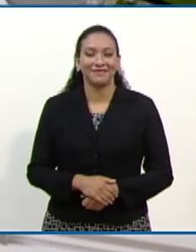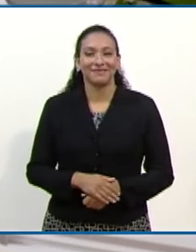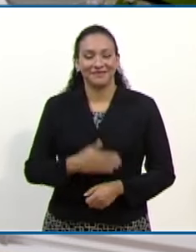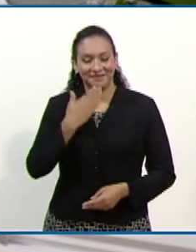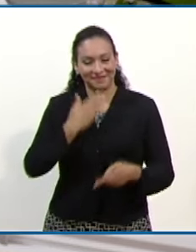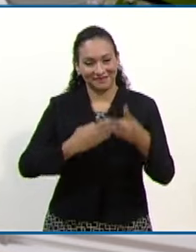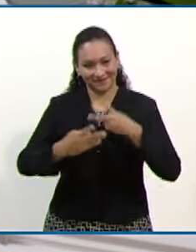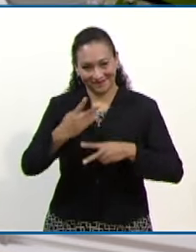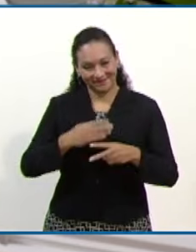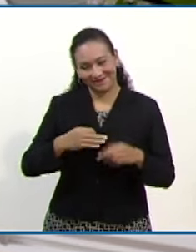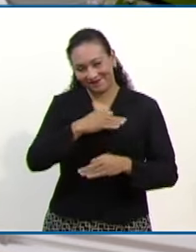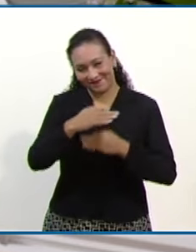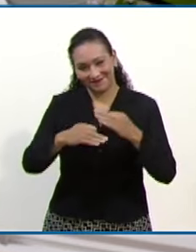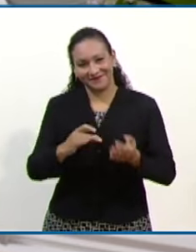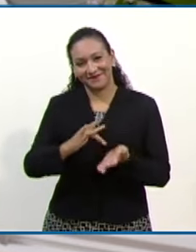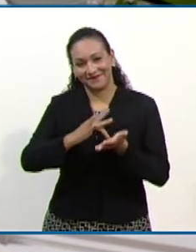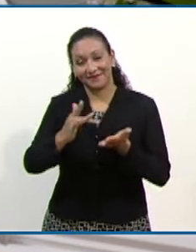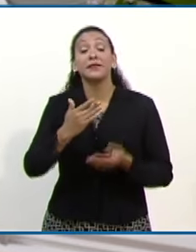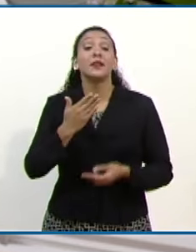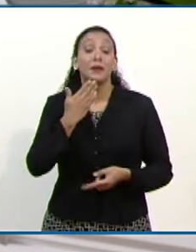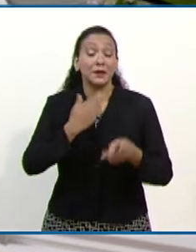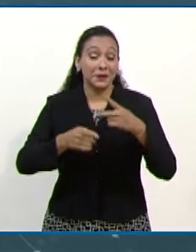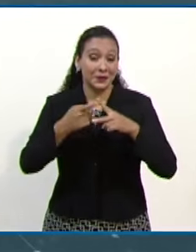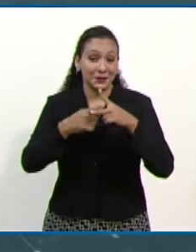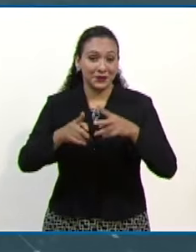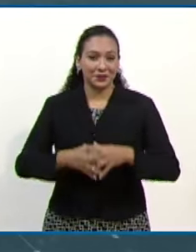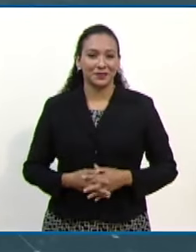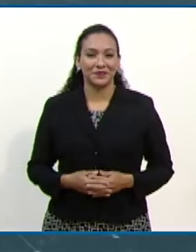bienvenida. Ahora sí, comenzamos.